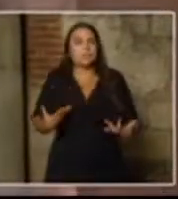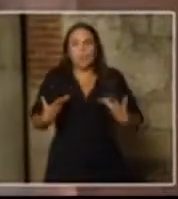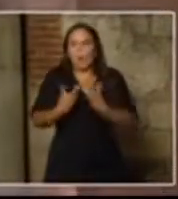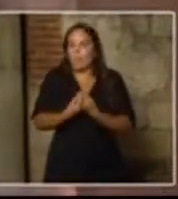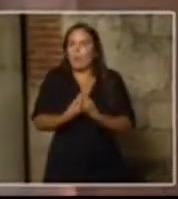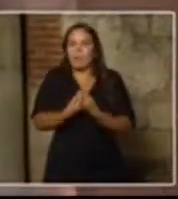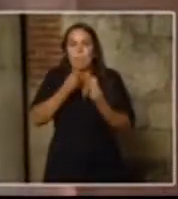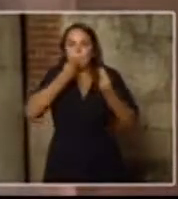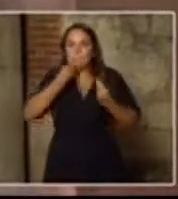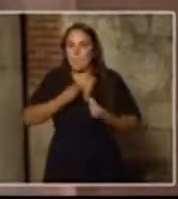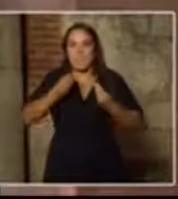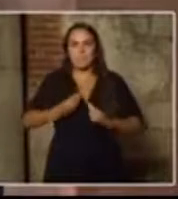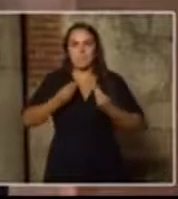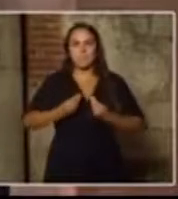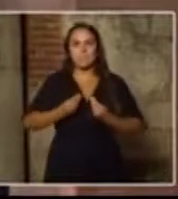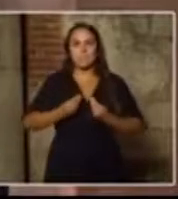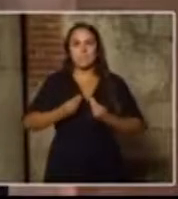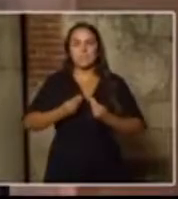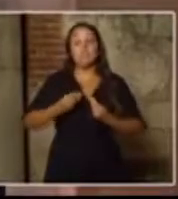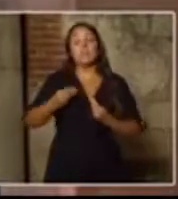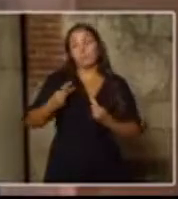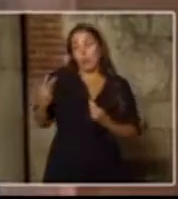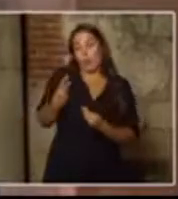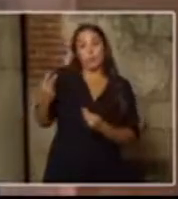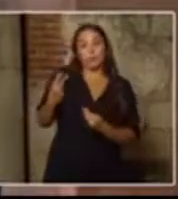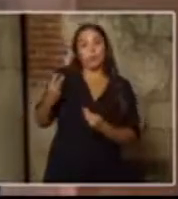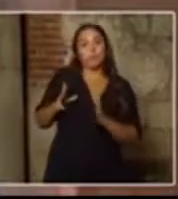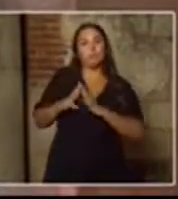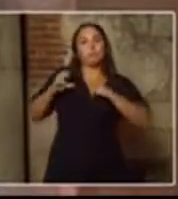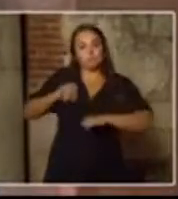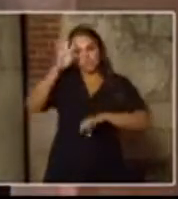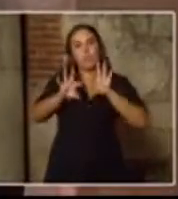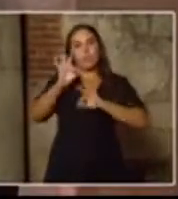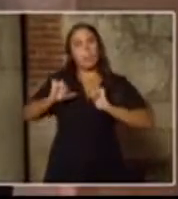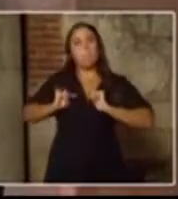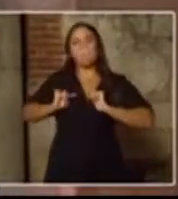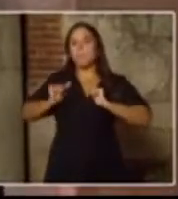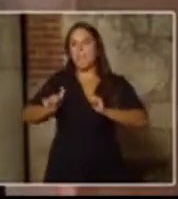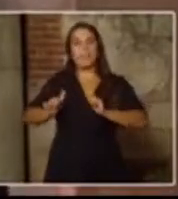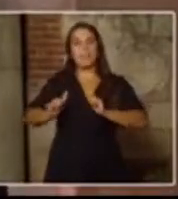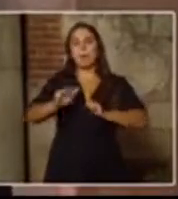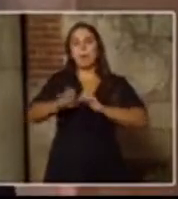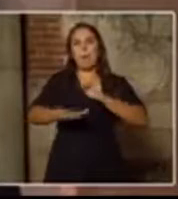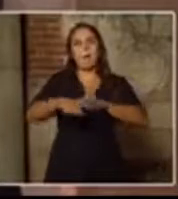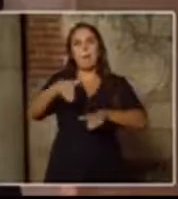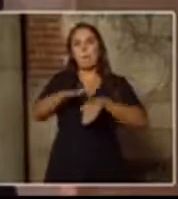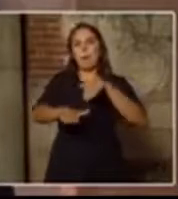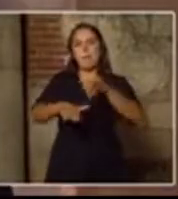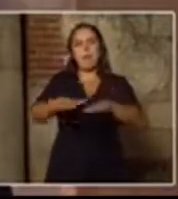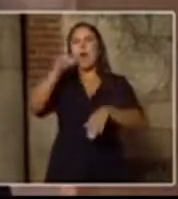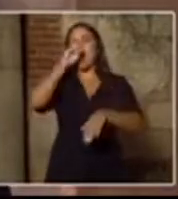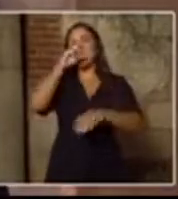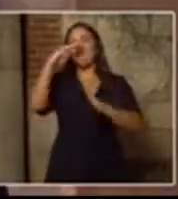acompañados. Cuando José Luis y yo decidimos iniciar este camino allá por el